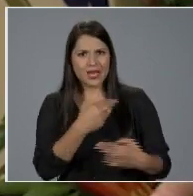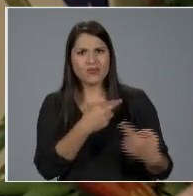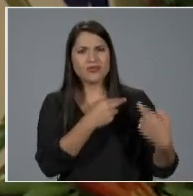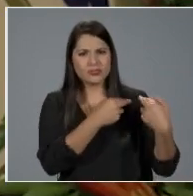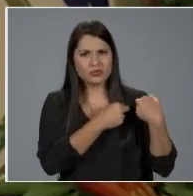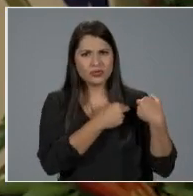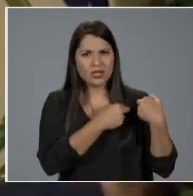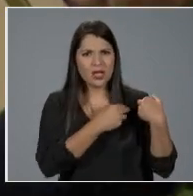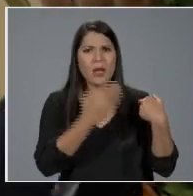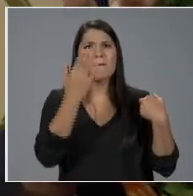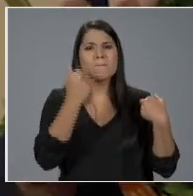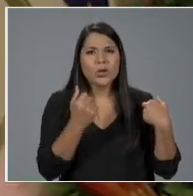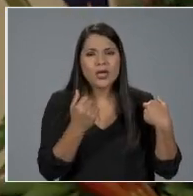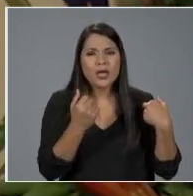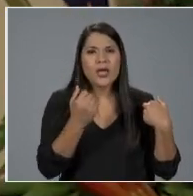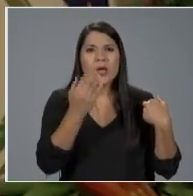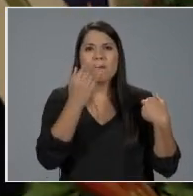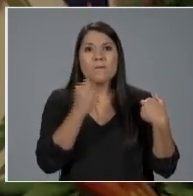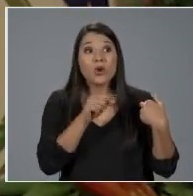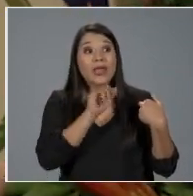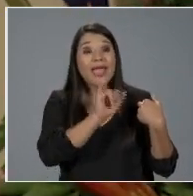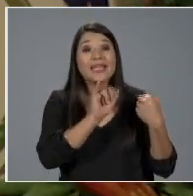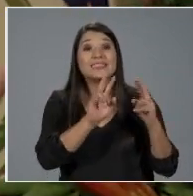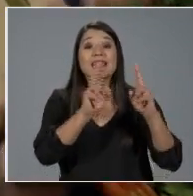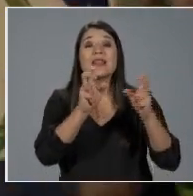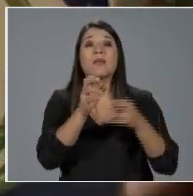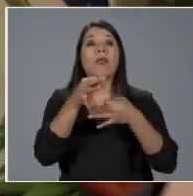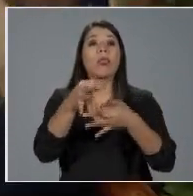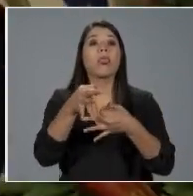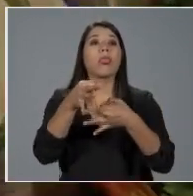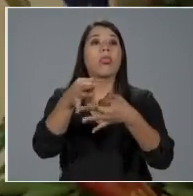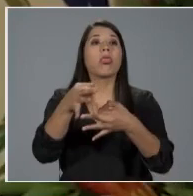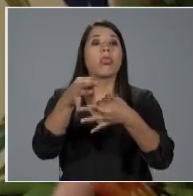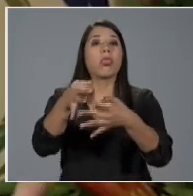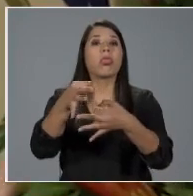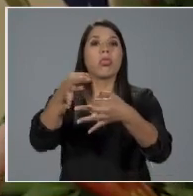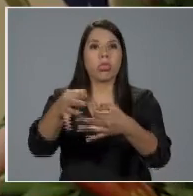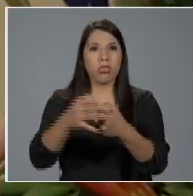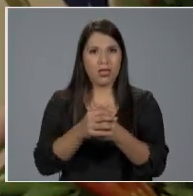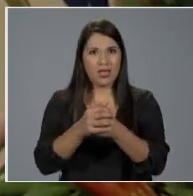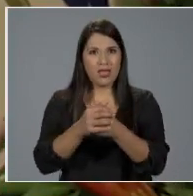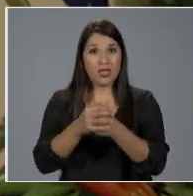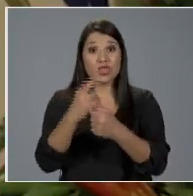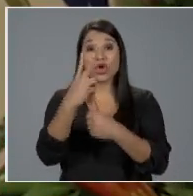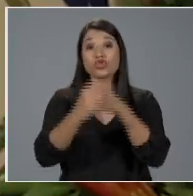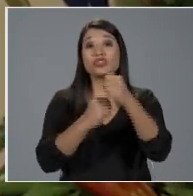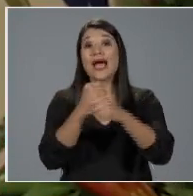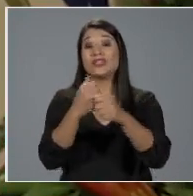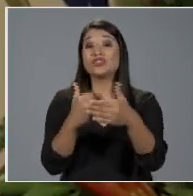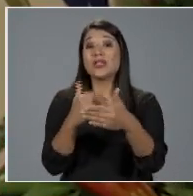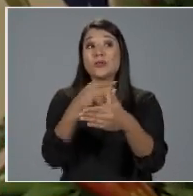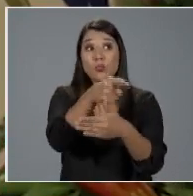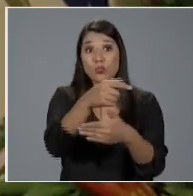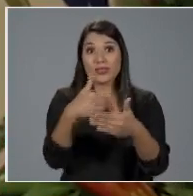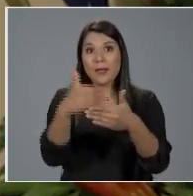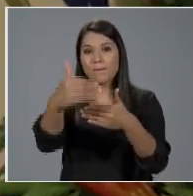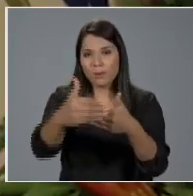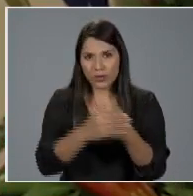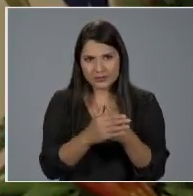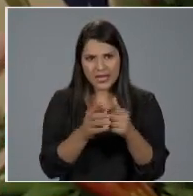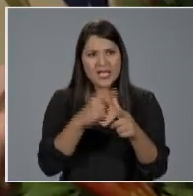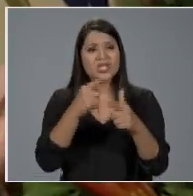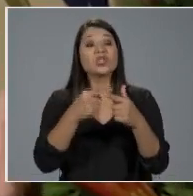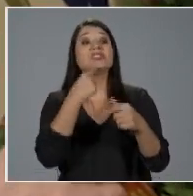responsabilidad porque llevó este tema hasta 2 años después de que, o sea, a mitad de su periodo, y entonces, aunque le eche la culpa que los